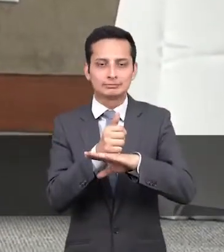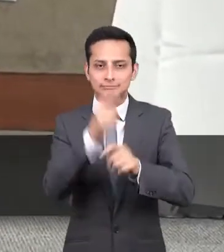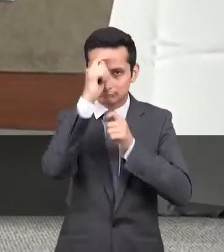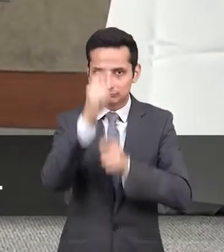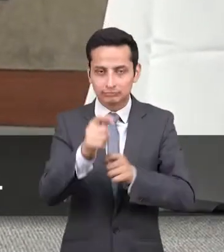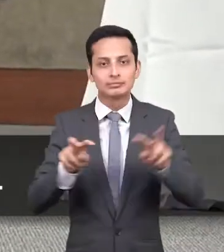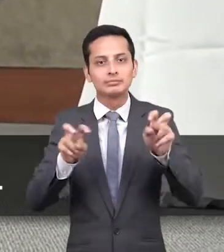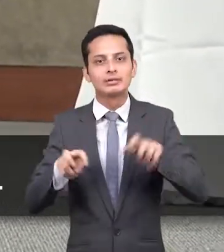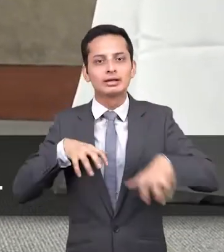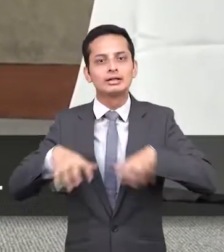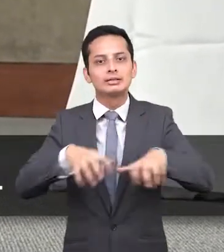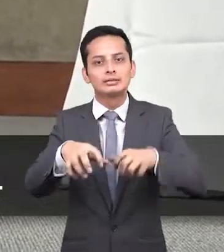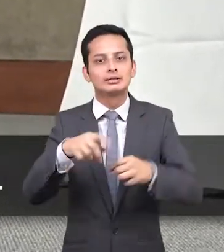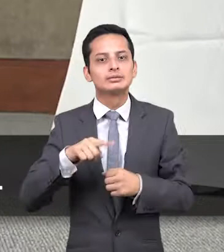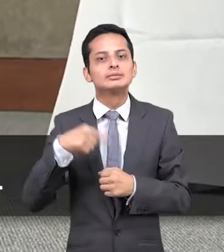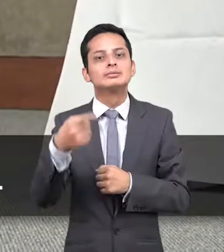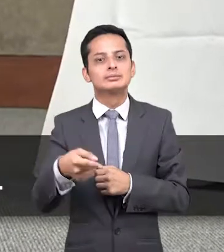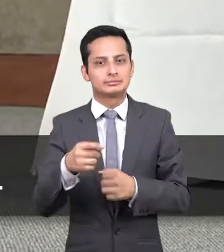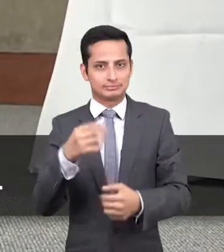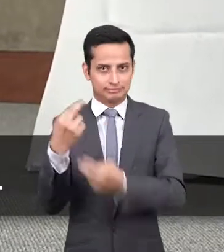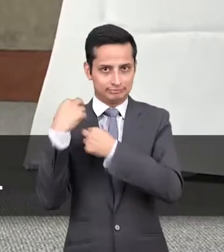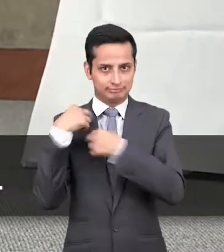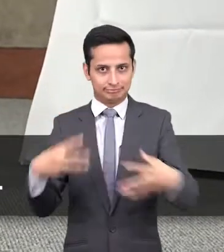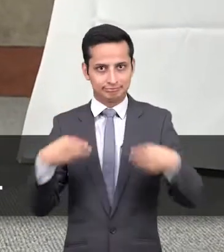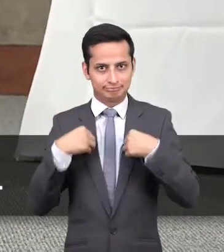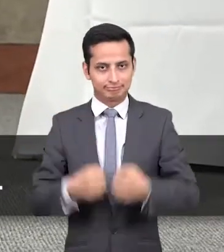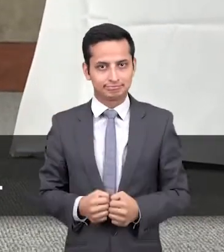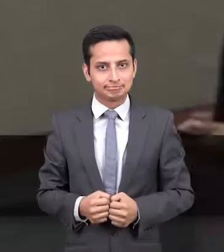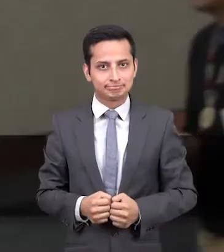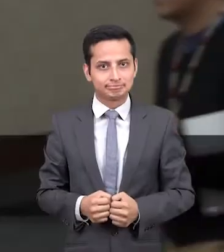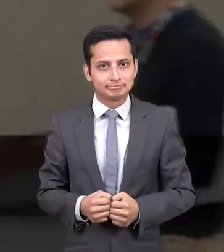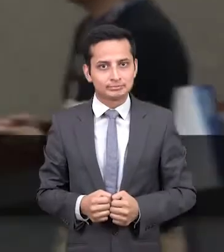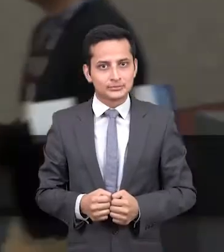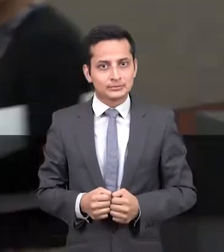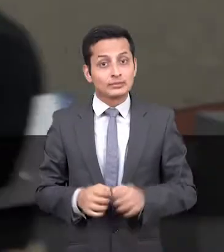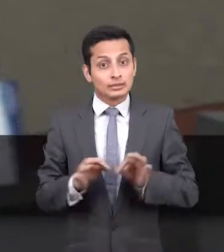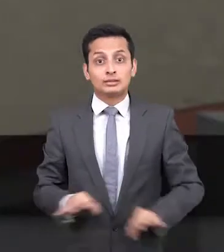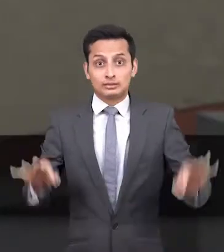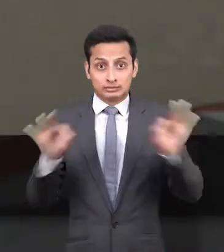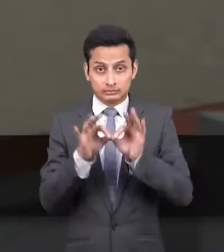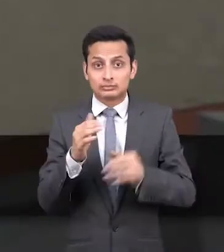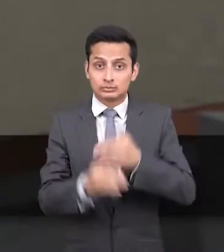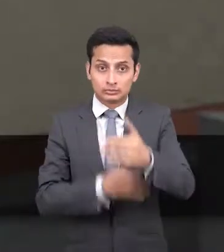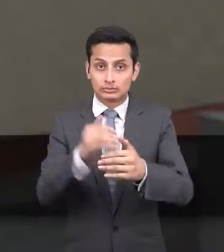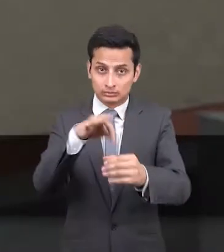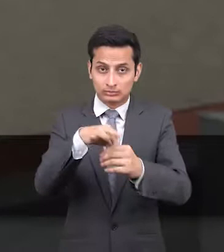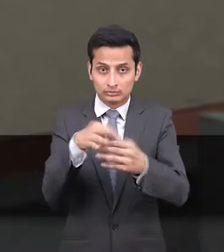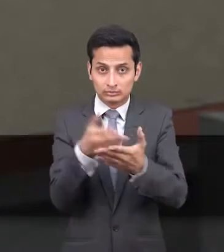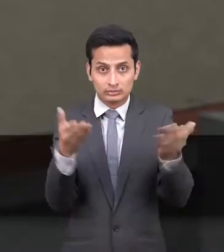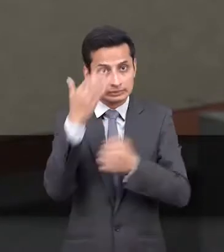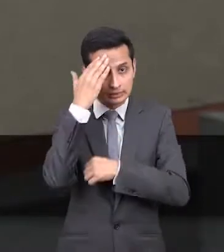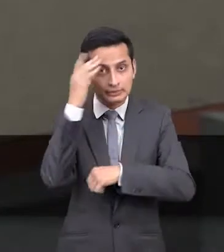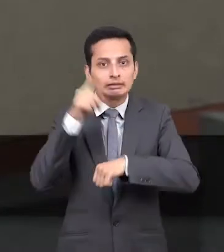con respecto a las actividades que deben cumplir en el marco de sus competencias es fundamental para el proceso y que